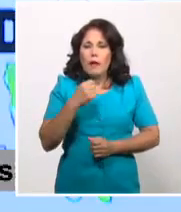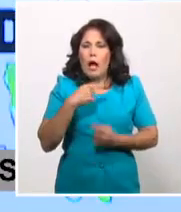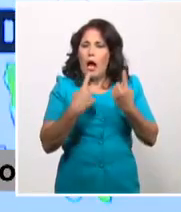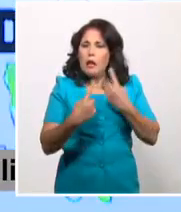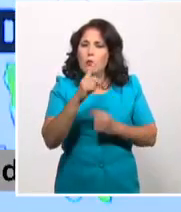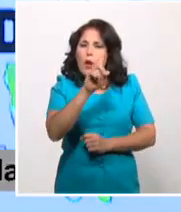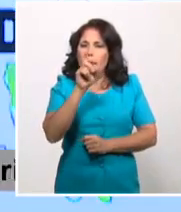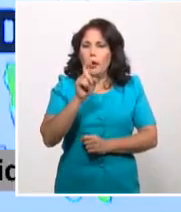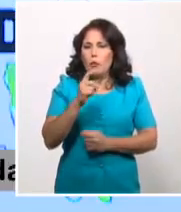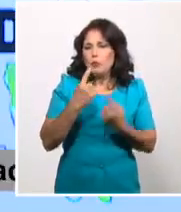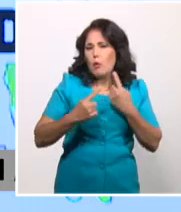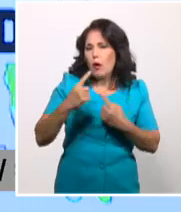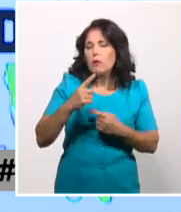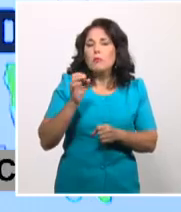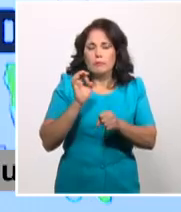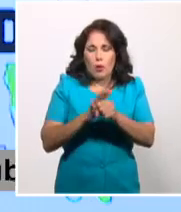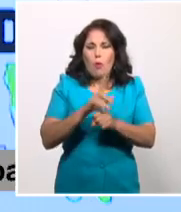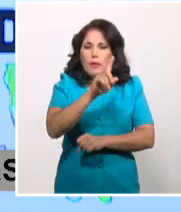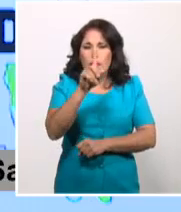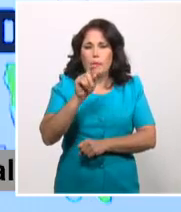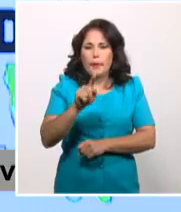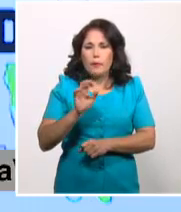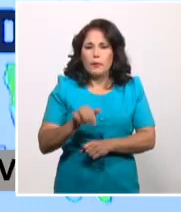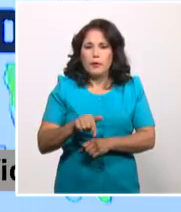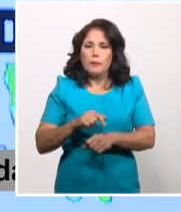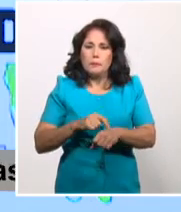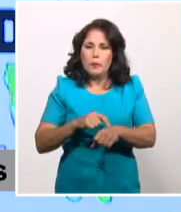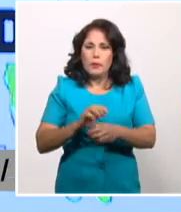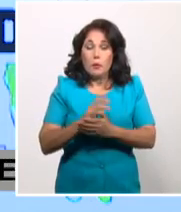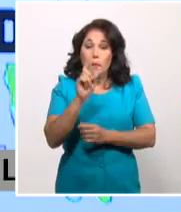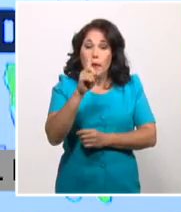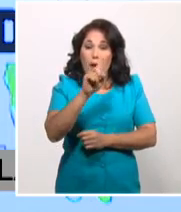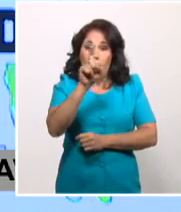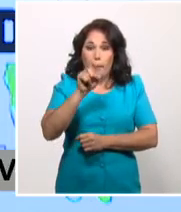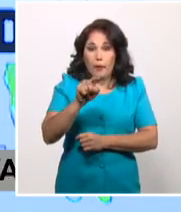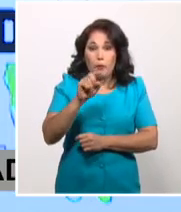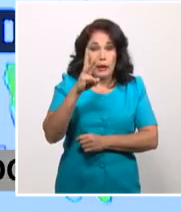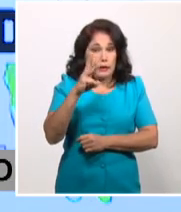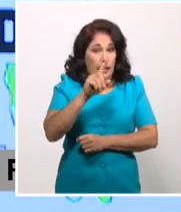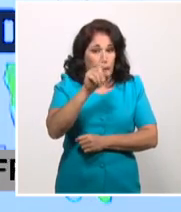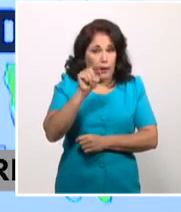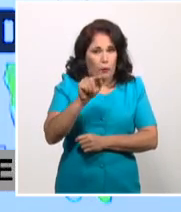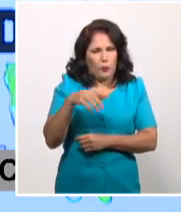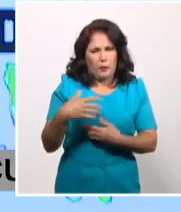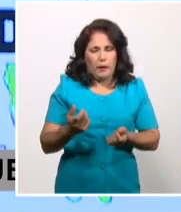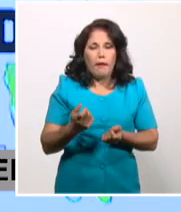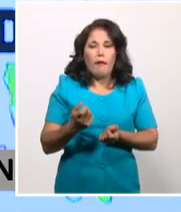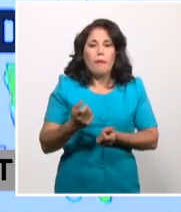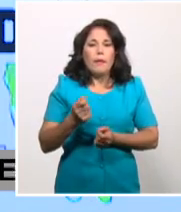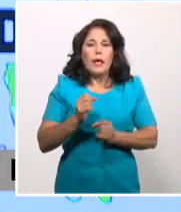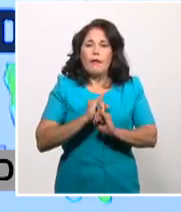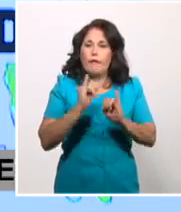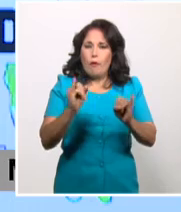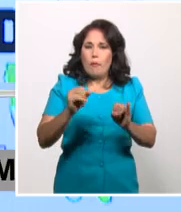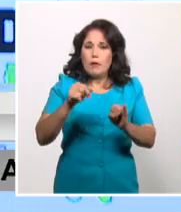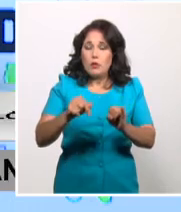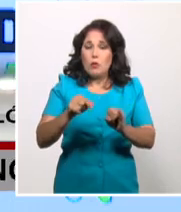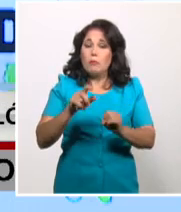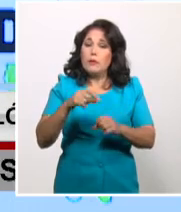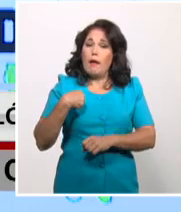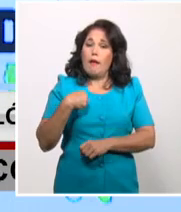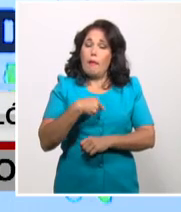Muchas gracias, doctor. Comenzamos entonces la ronda de preguntas. La primera pregunta, o las 3 primeras preguntas, vienen de la agencia de noticias Kyodo News de